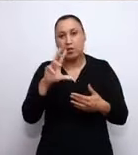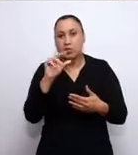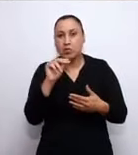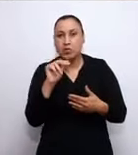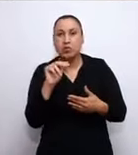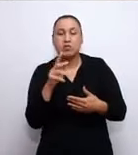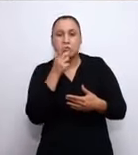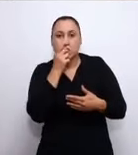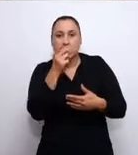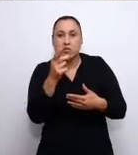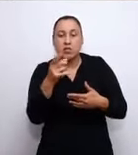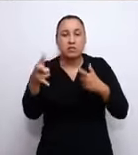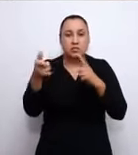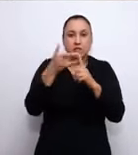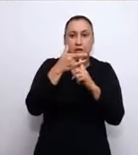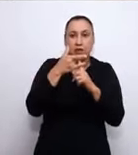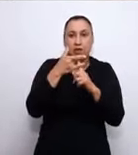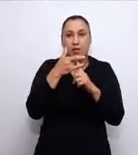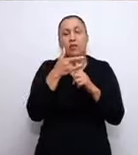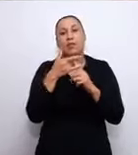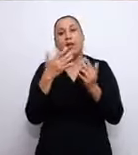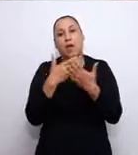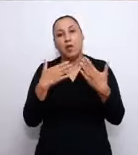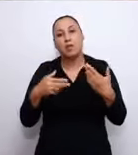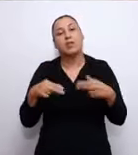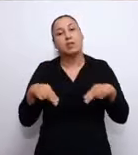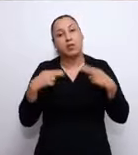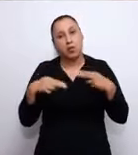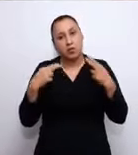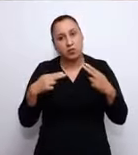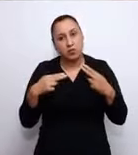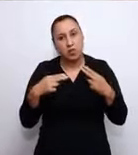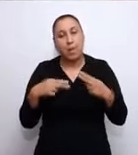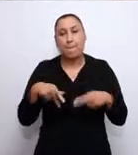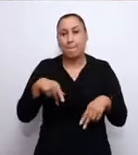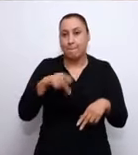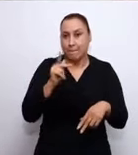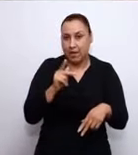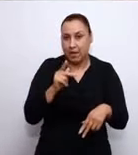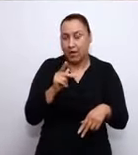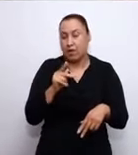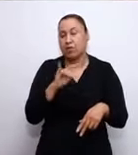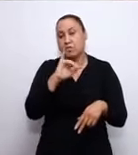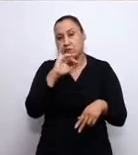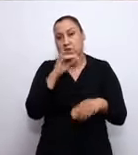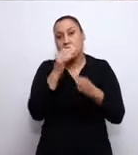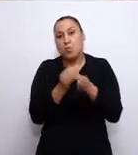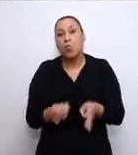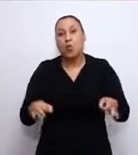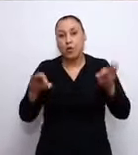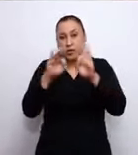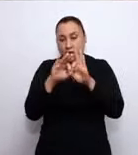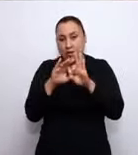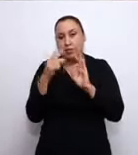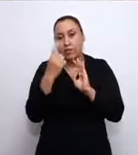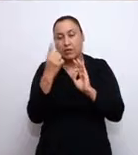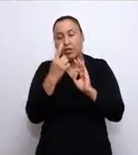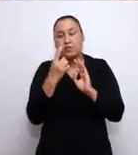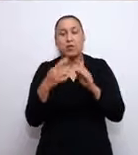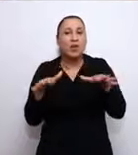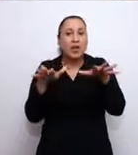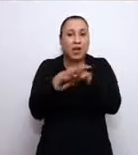no se está instruyendo el cierre temporal de ningún negocio sin embargo se identifican giros